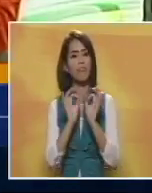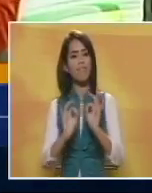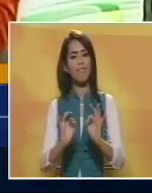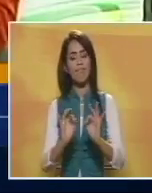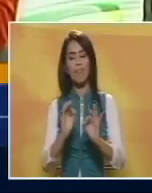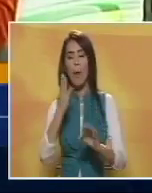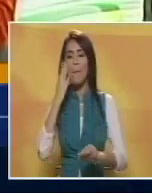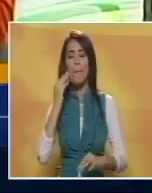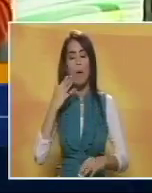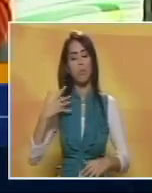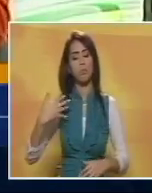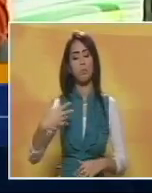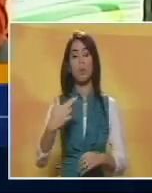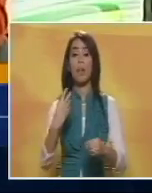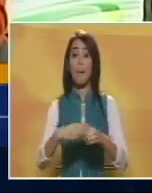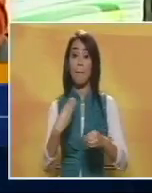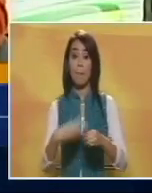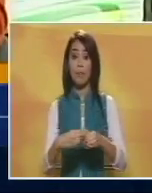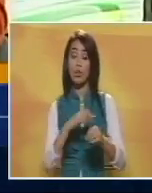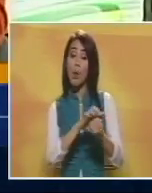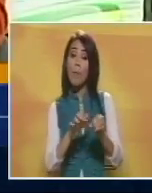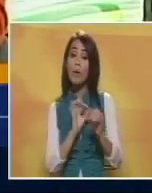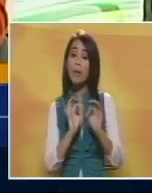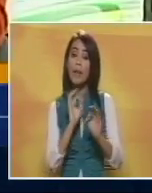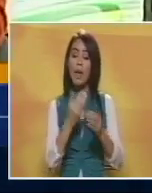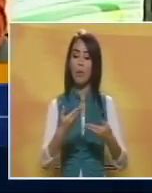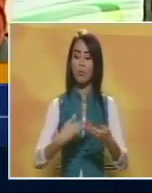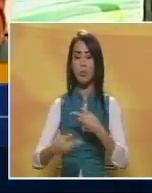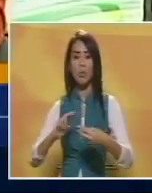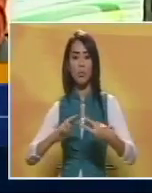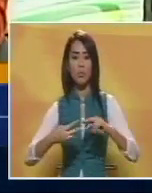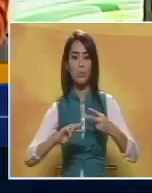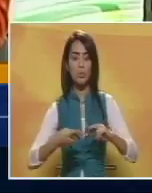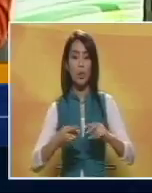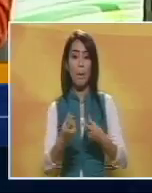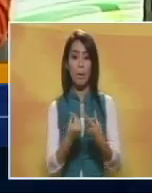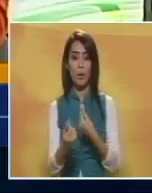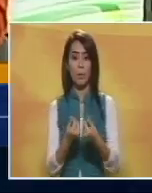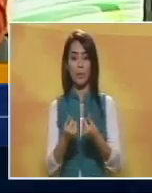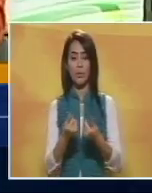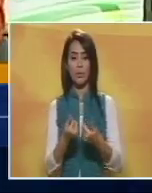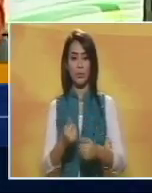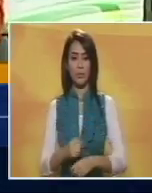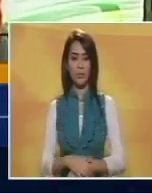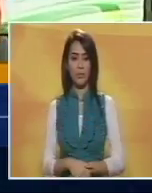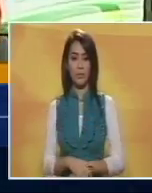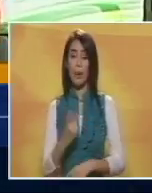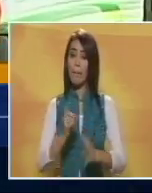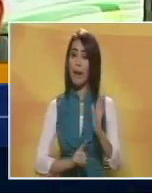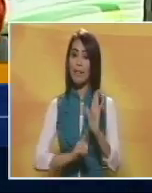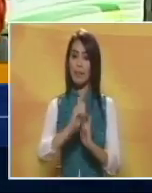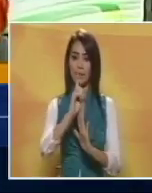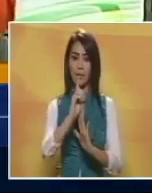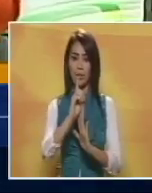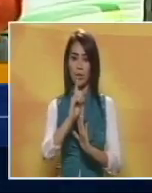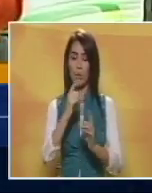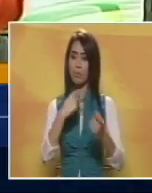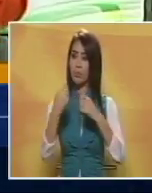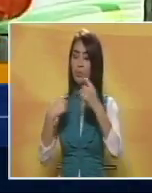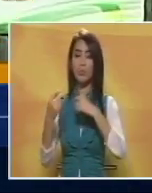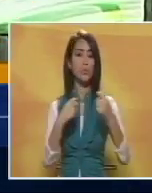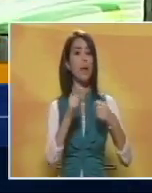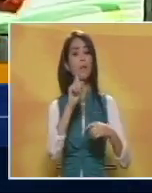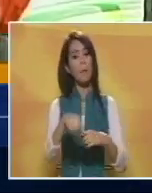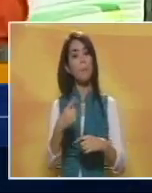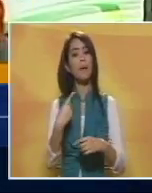experimentación del petro, como la moneda de intercambio para el comercio para el desarrollo de las exportaciones y